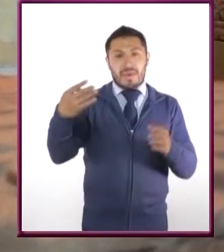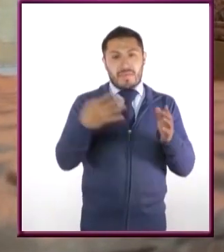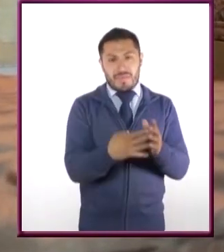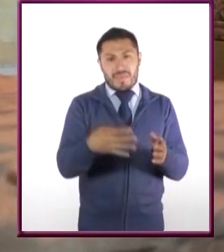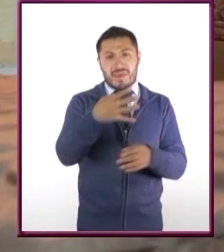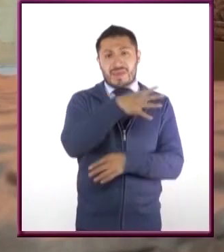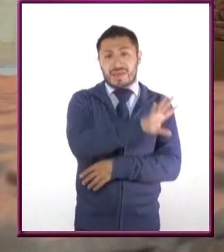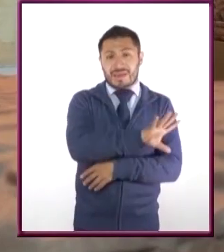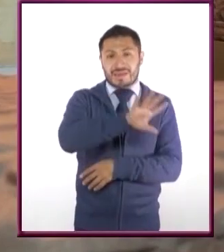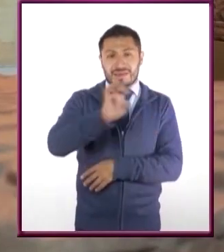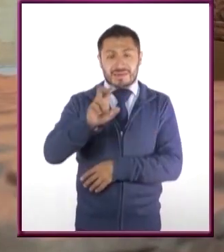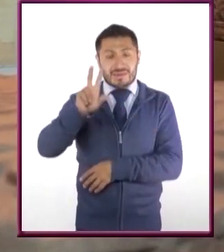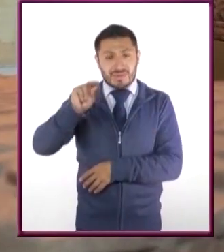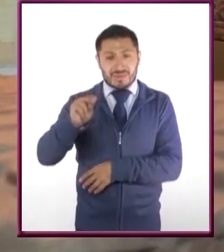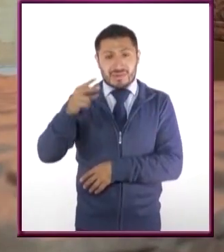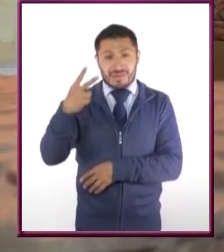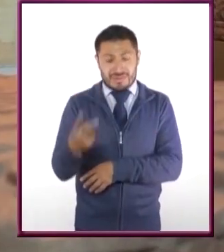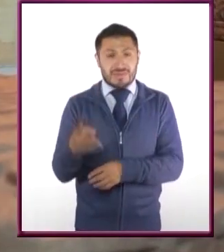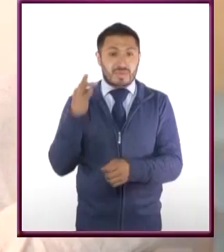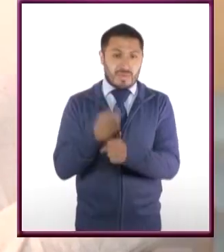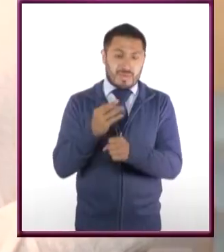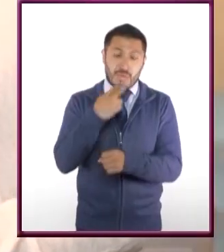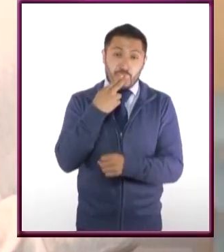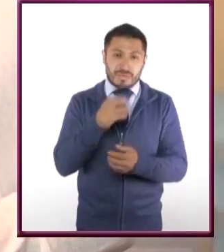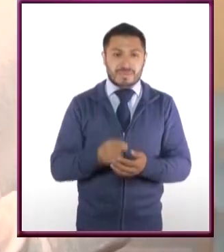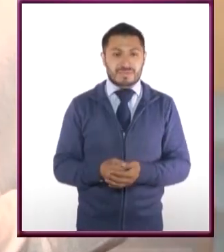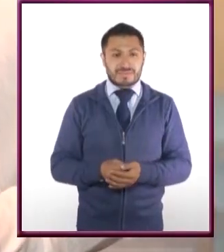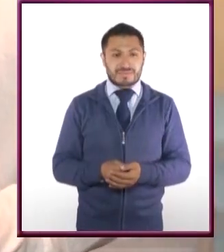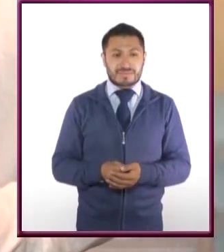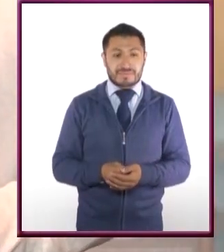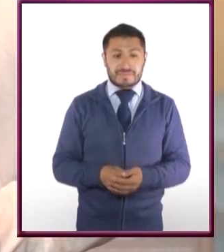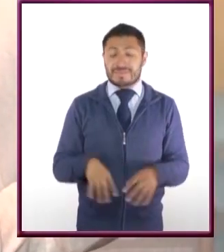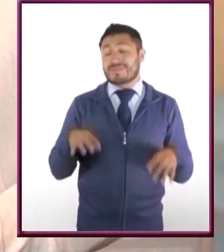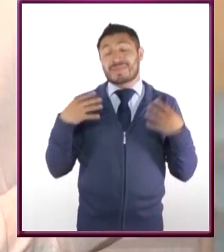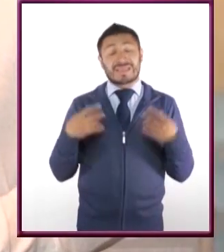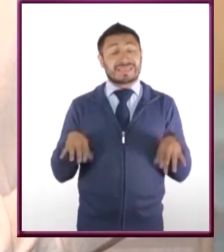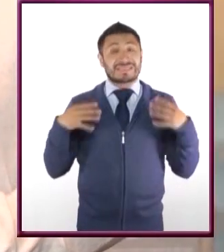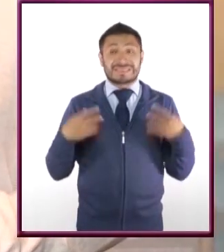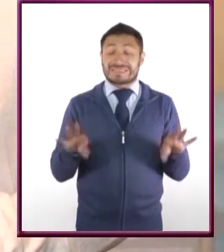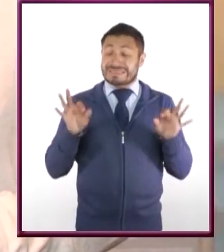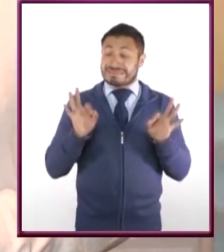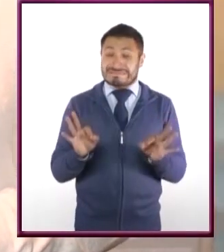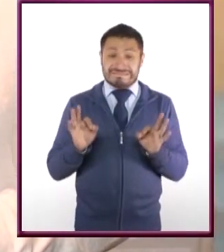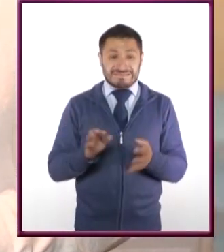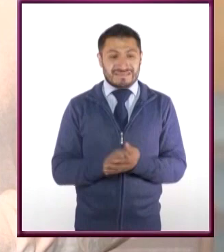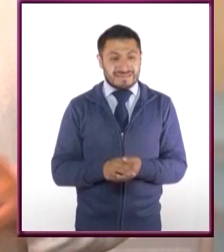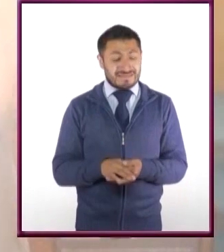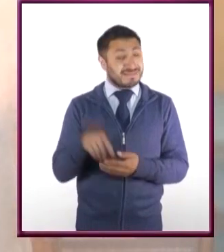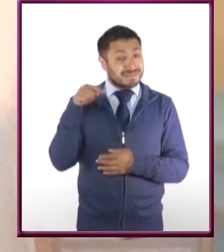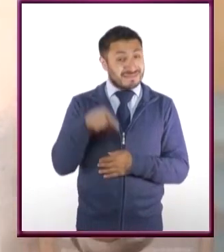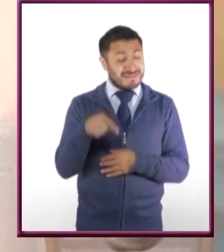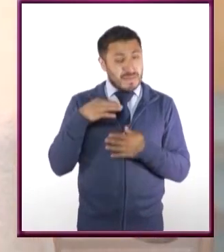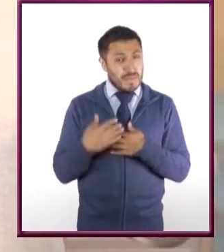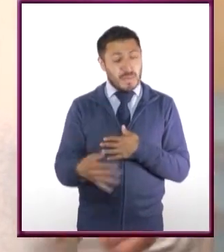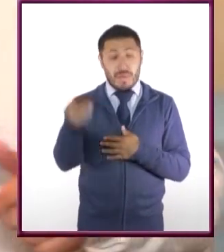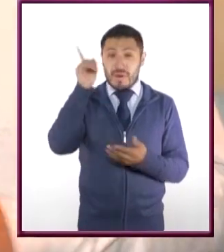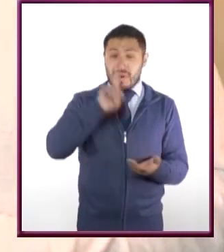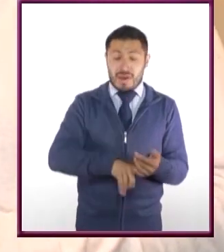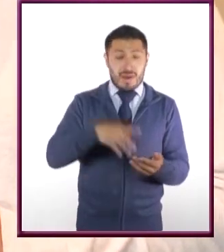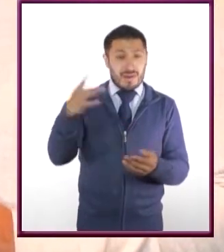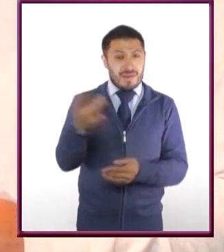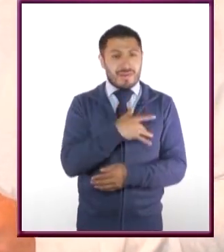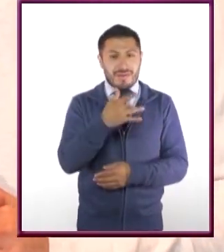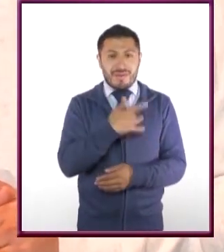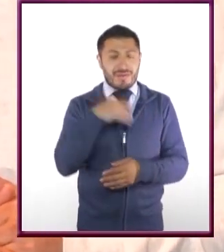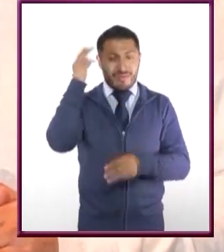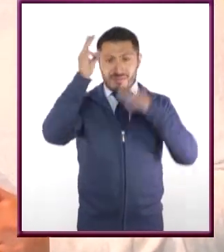1582, que es el utilizado actualmente. Elemental, mi querido Ernesto. Pues desde aquí, en el corazón del Museo